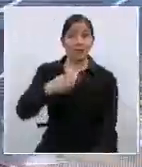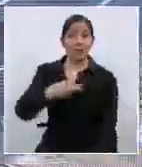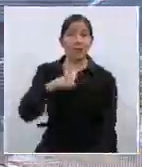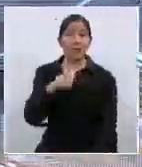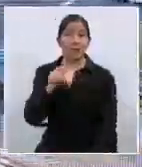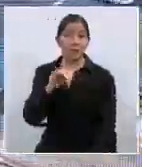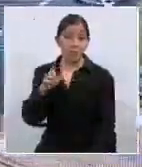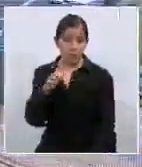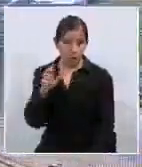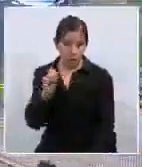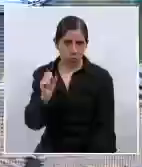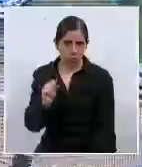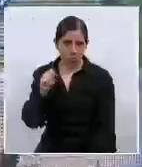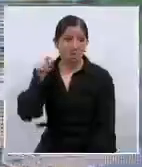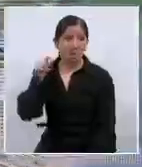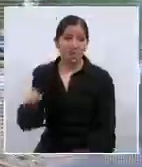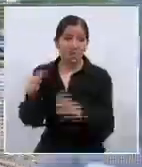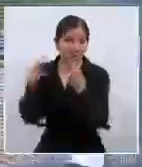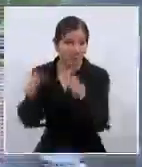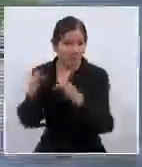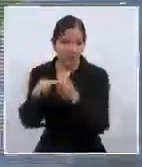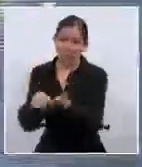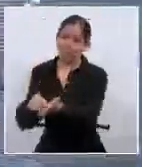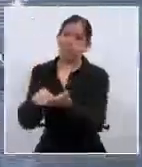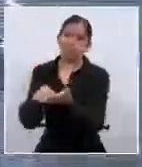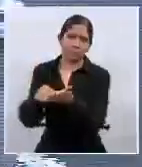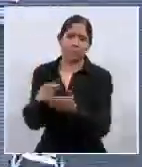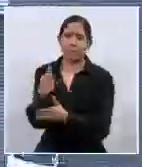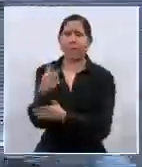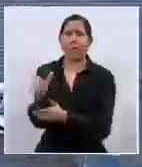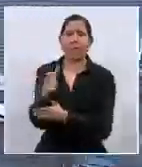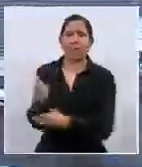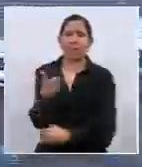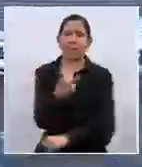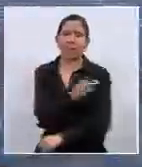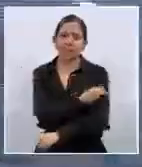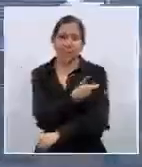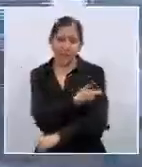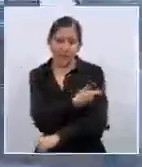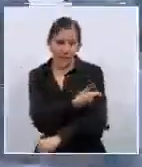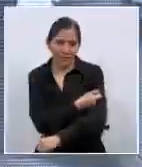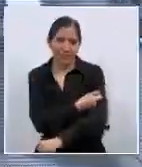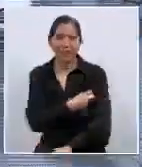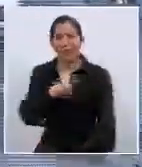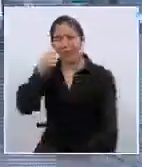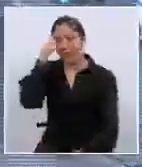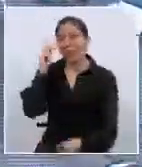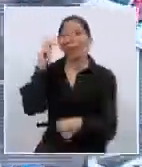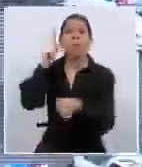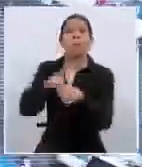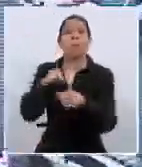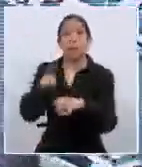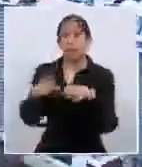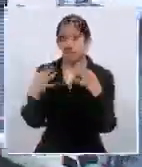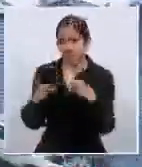carnet de vacunación con la tercera dosis de refuerzo será necesaria para participar de esta festividad.